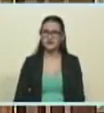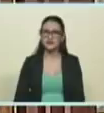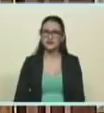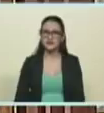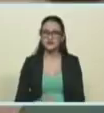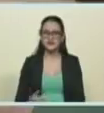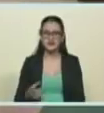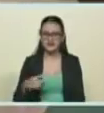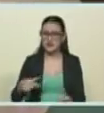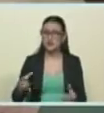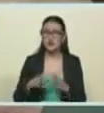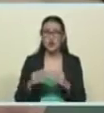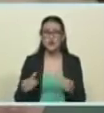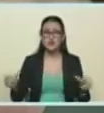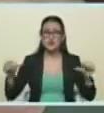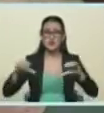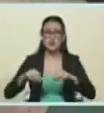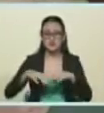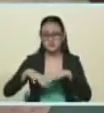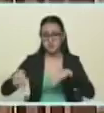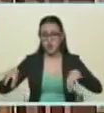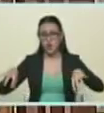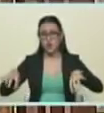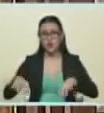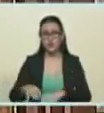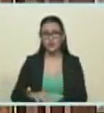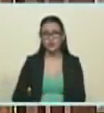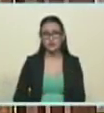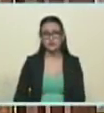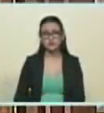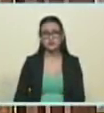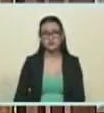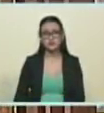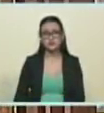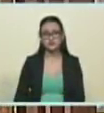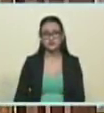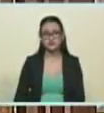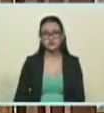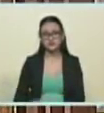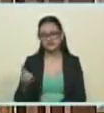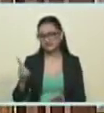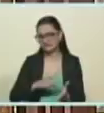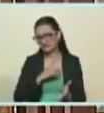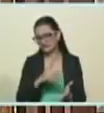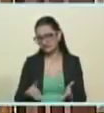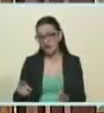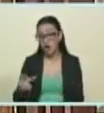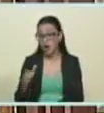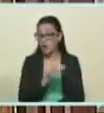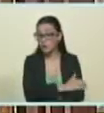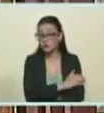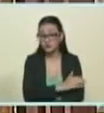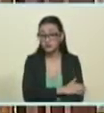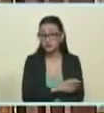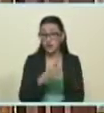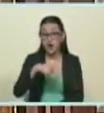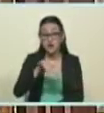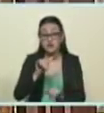Al fracaso, a la derrota, a la división, a su autoanulación. La oposición ha tomado el camino de